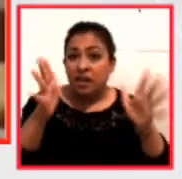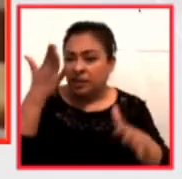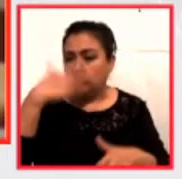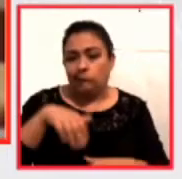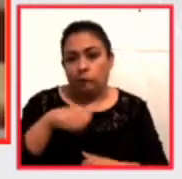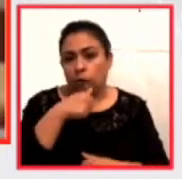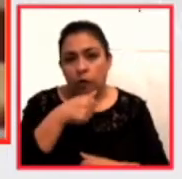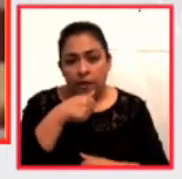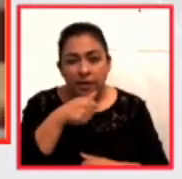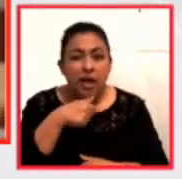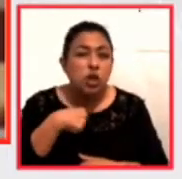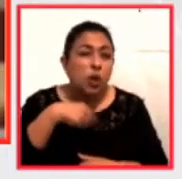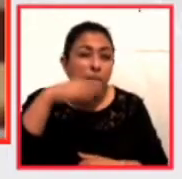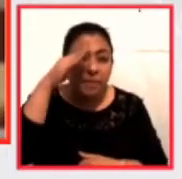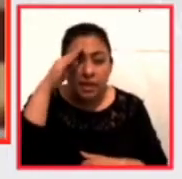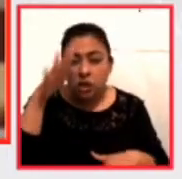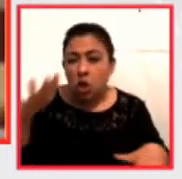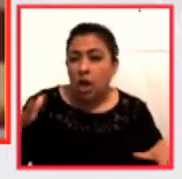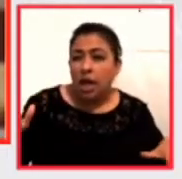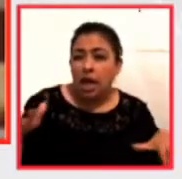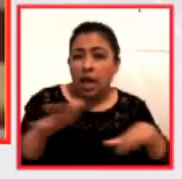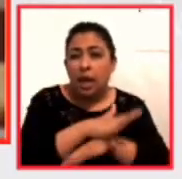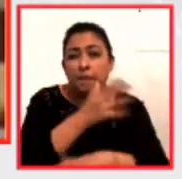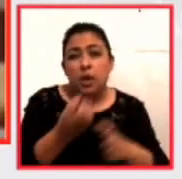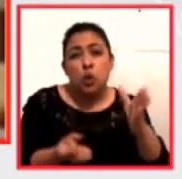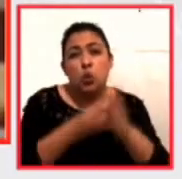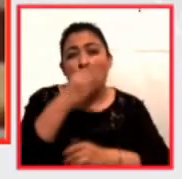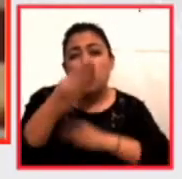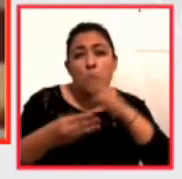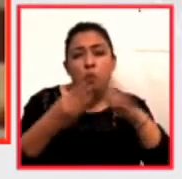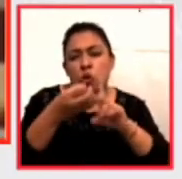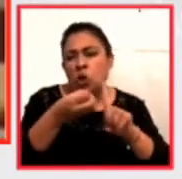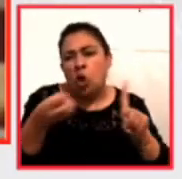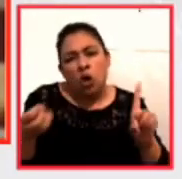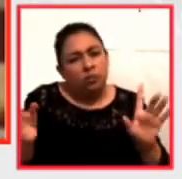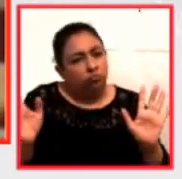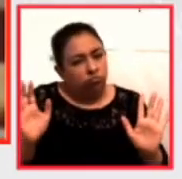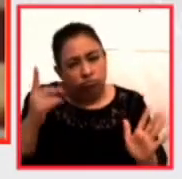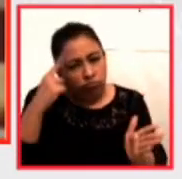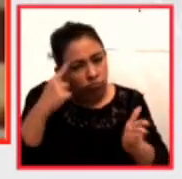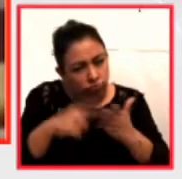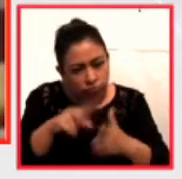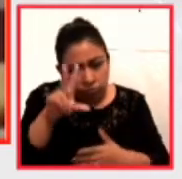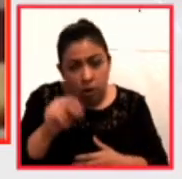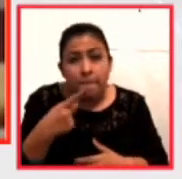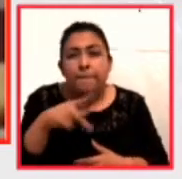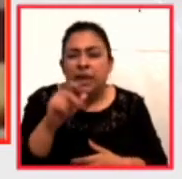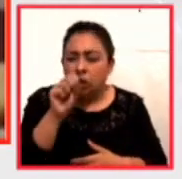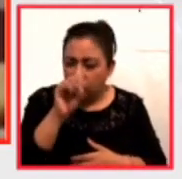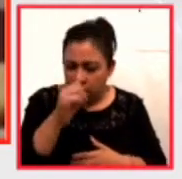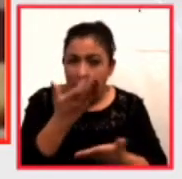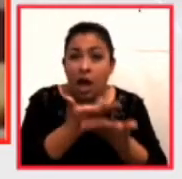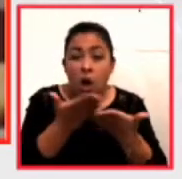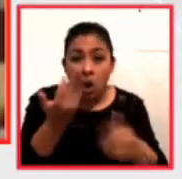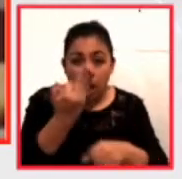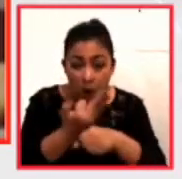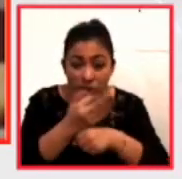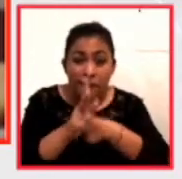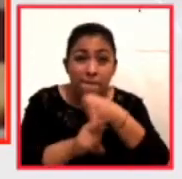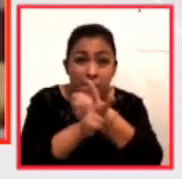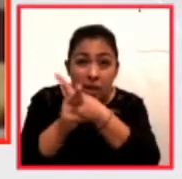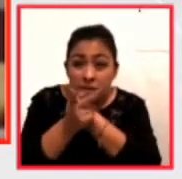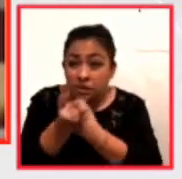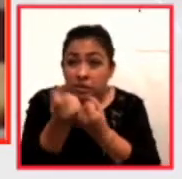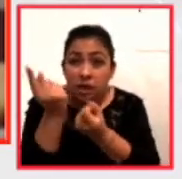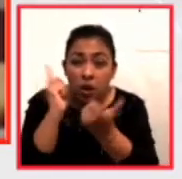como que vaya a haber una reconfiguración de un nuevo orden mundial, pero sí sin duda habrá estados que en este momento estén capitalizando la situación